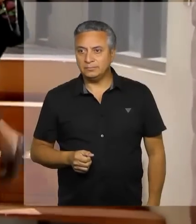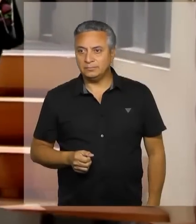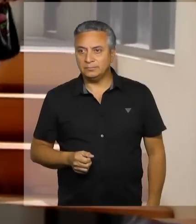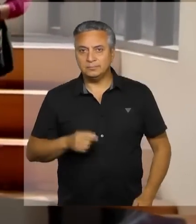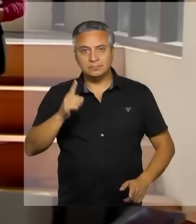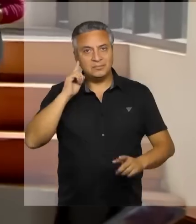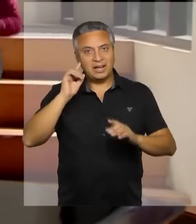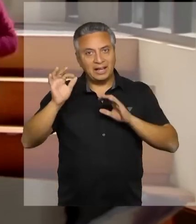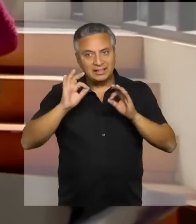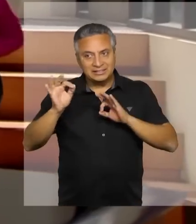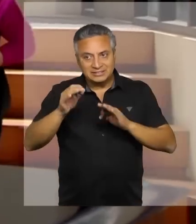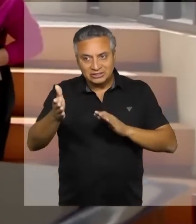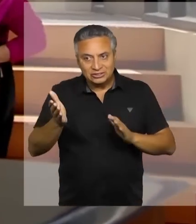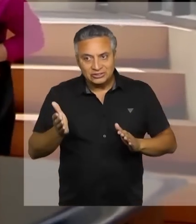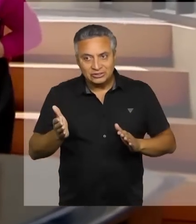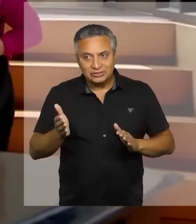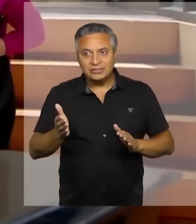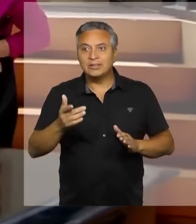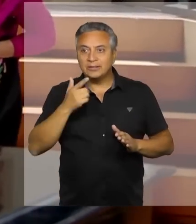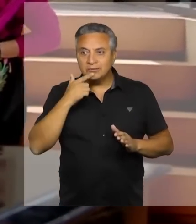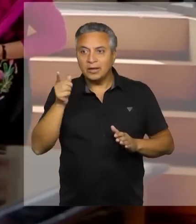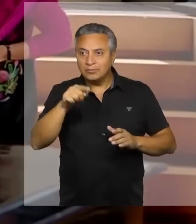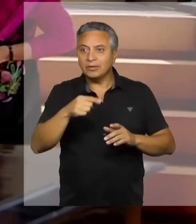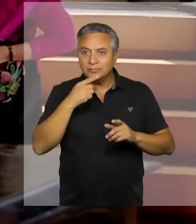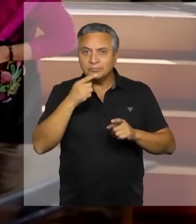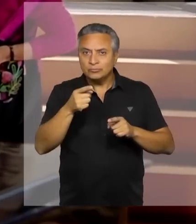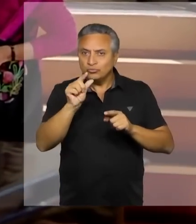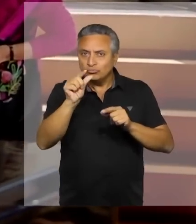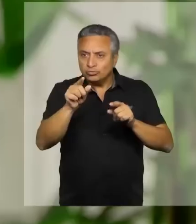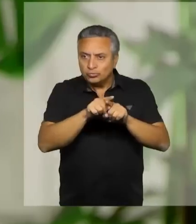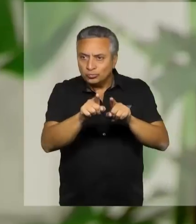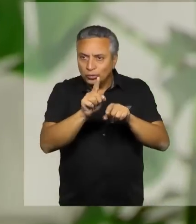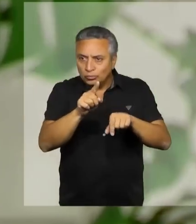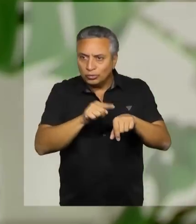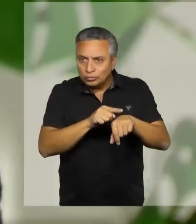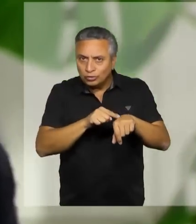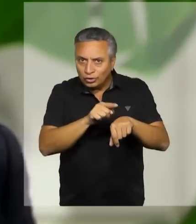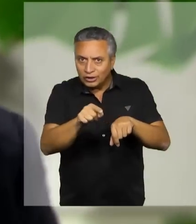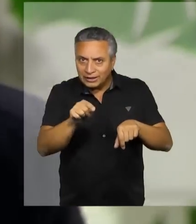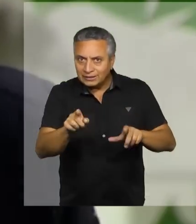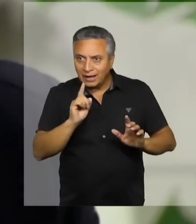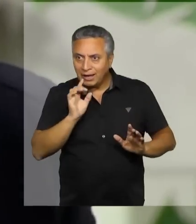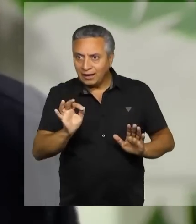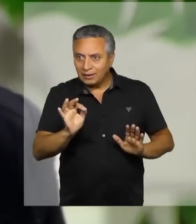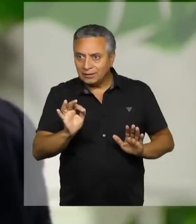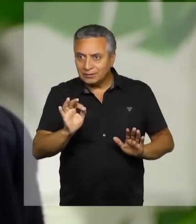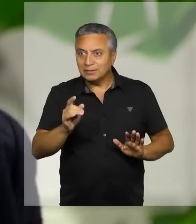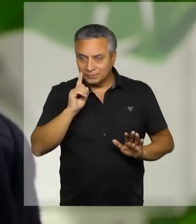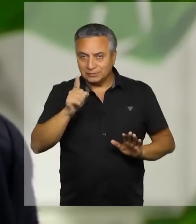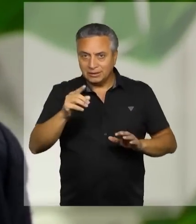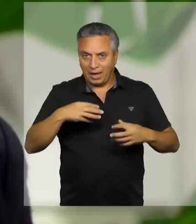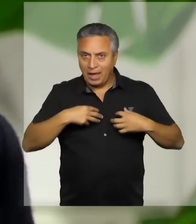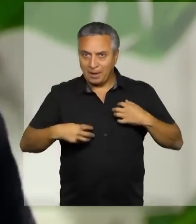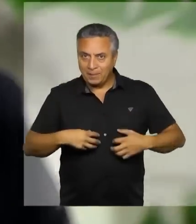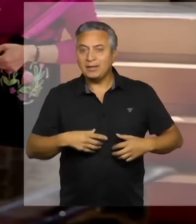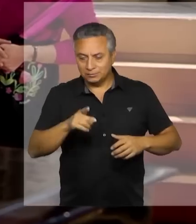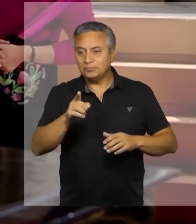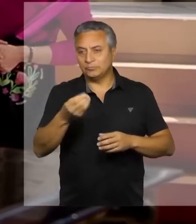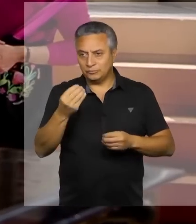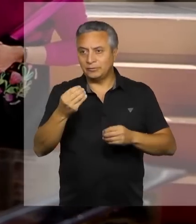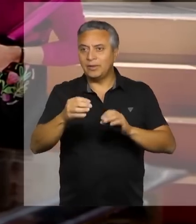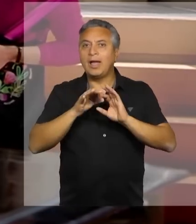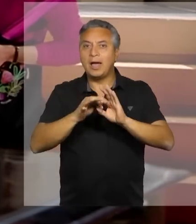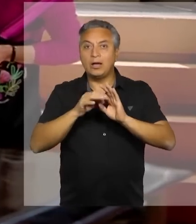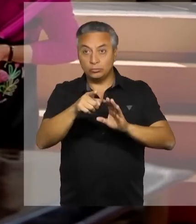Señora, el original. Viene media hora más. Tenía una horita. Ah, qué bueno, qué bueno. Muy bien, gracias. ¿Y usted fue